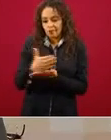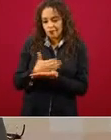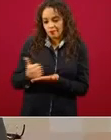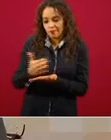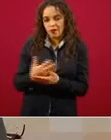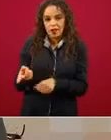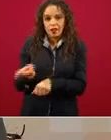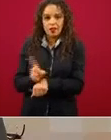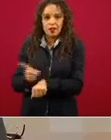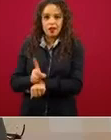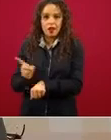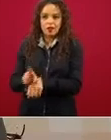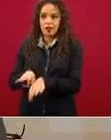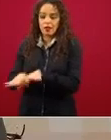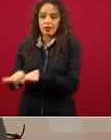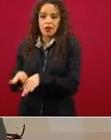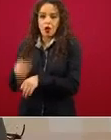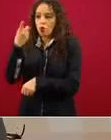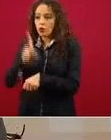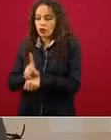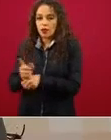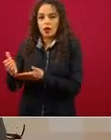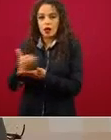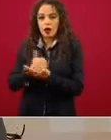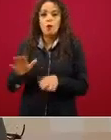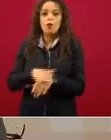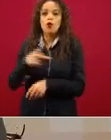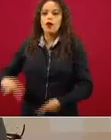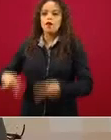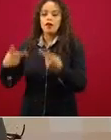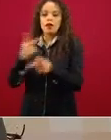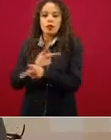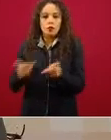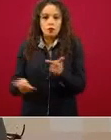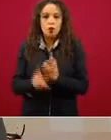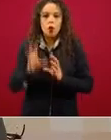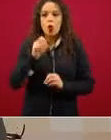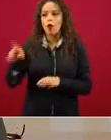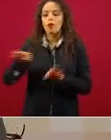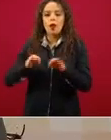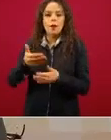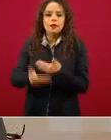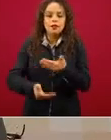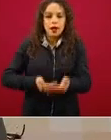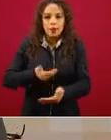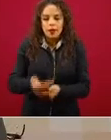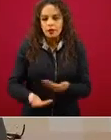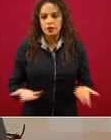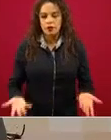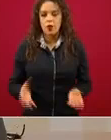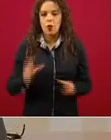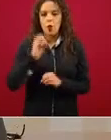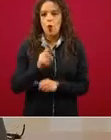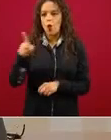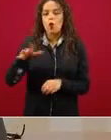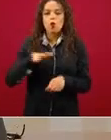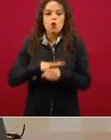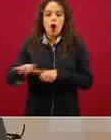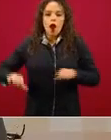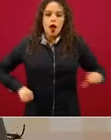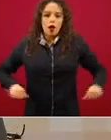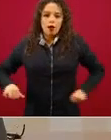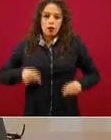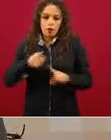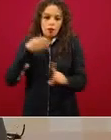diario, lo consigue día a día, porque vende un producto, porque ofrece un servicio, porque realiza una actividad concreta que